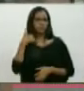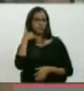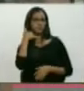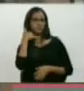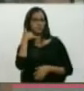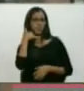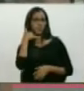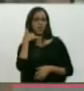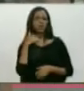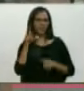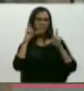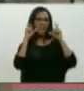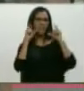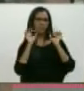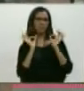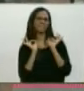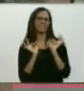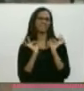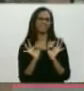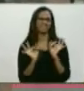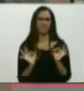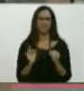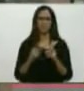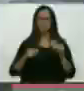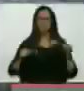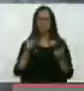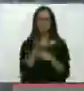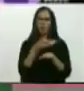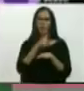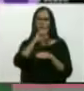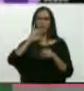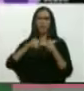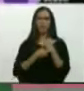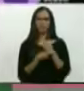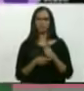¿Aló? Nos enviaron una foto exclusiva del territorio en donde está gobernando Guaidó.